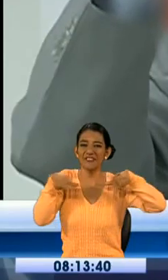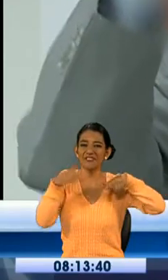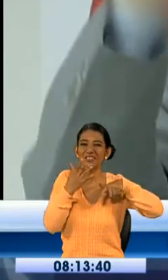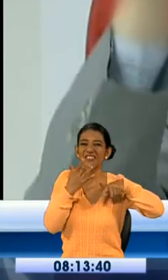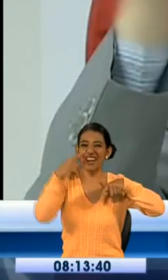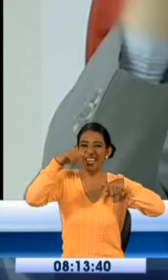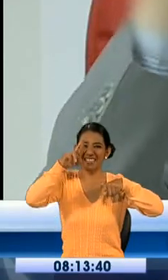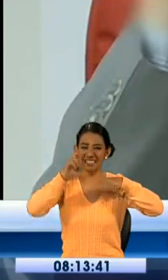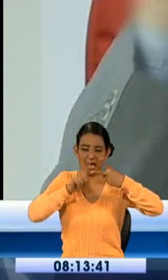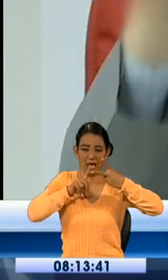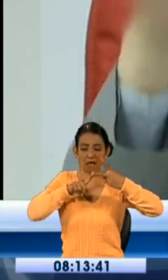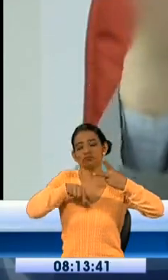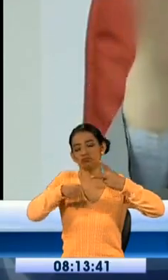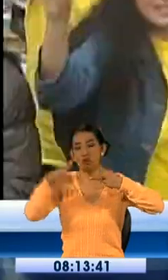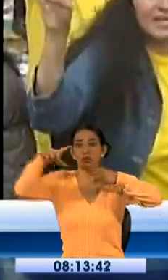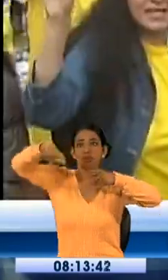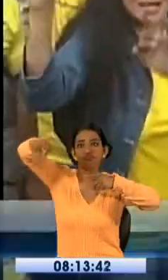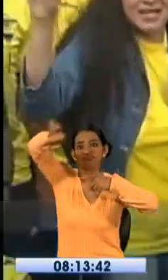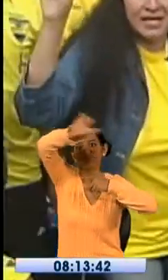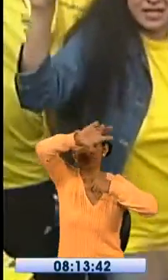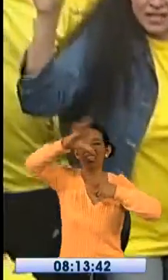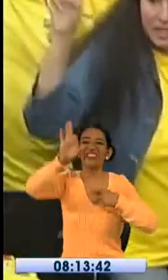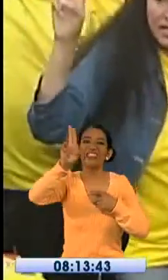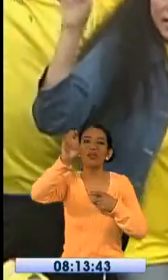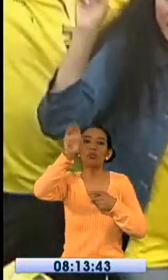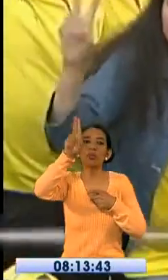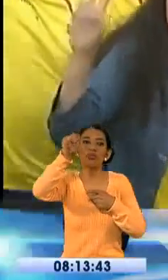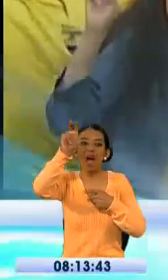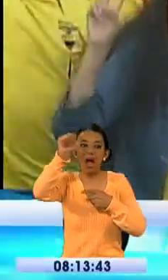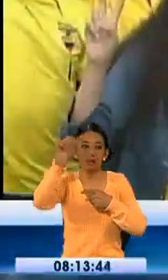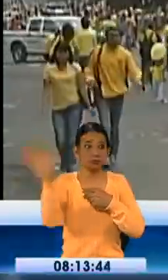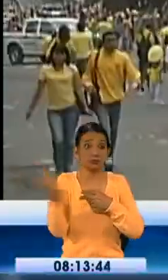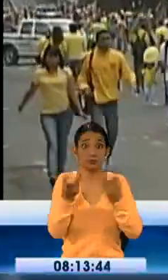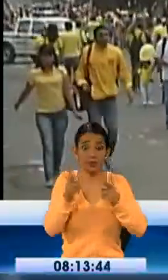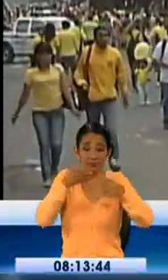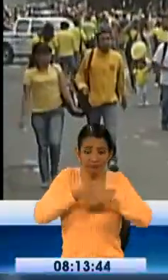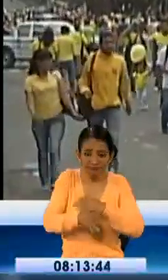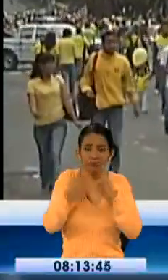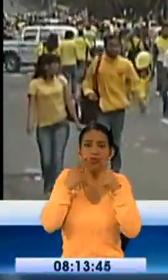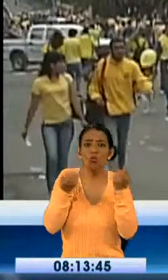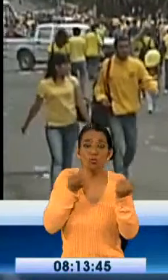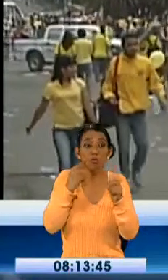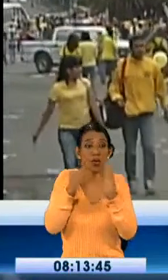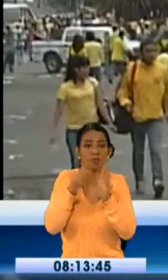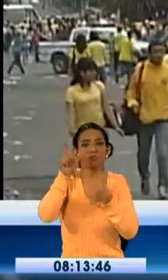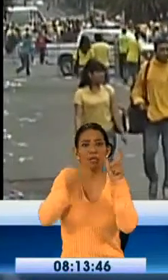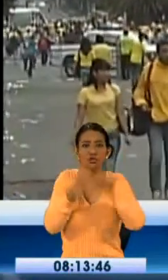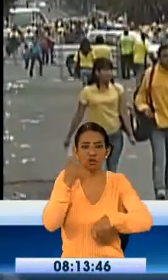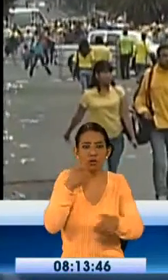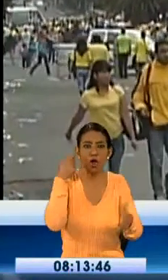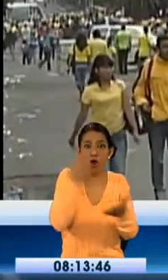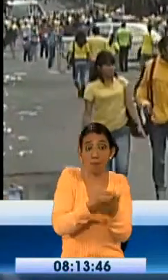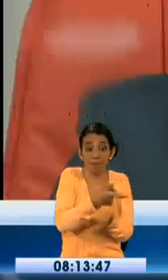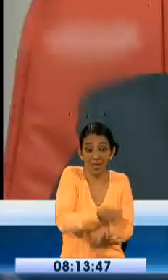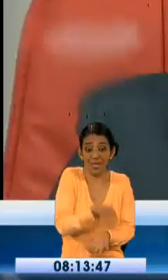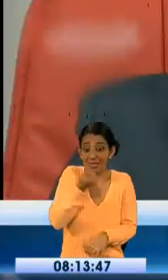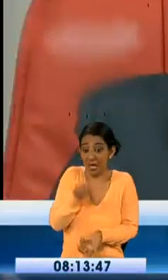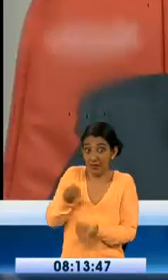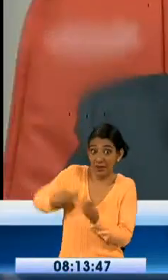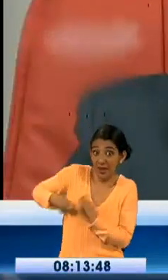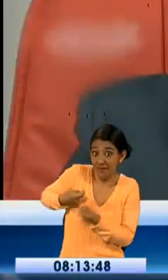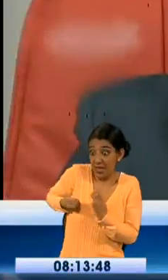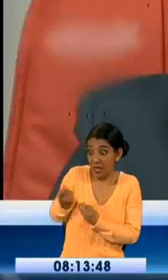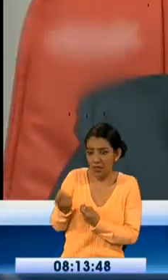aquí donde está la tribuna. Además, serán controles para evitar los abusos en los precios de reventa en las entradas.